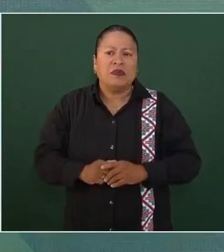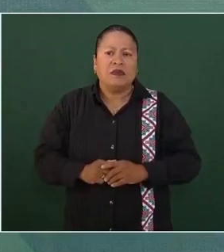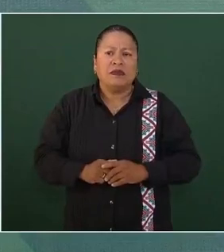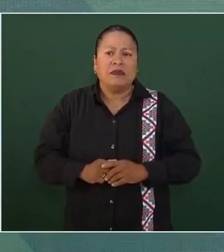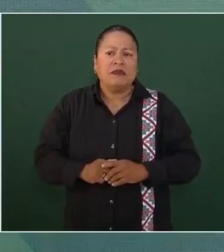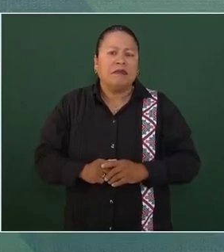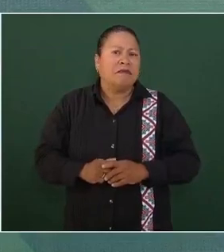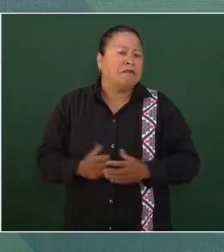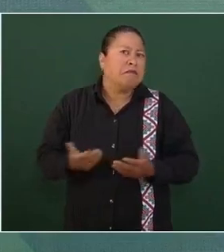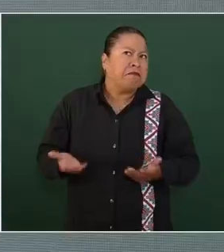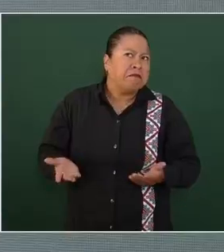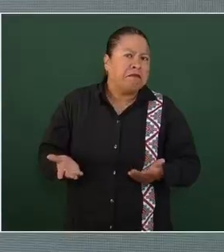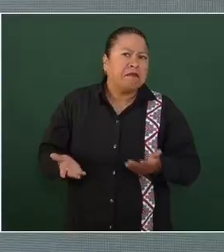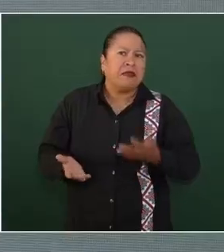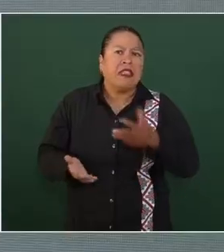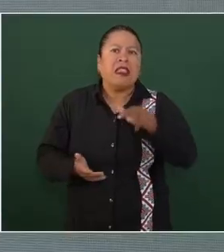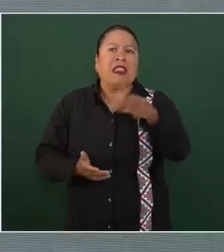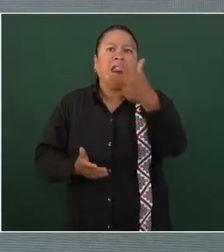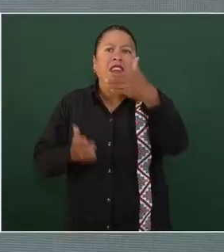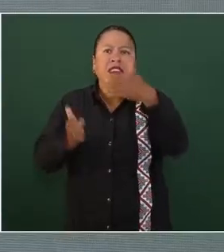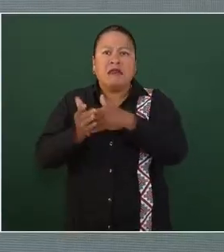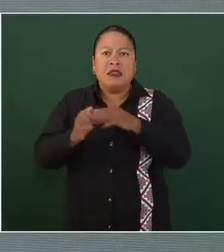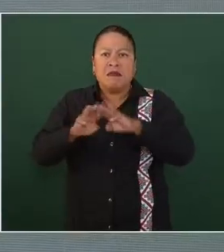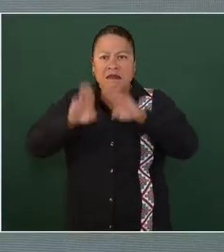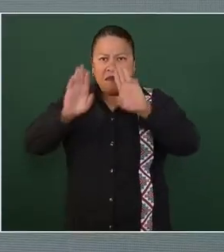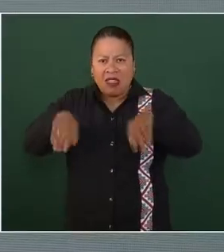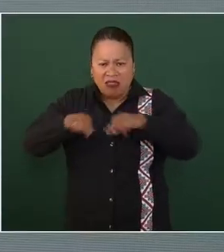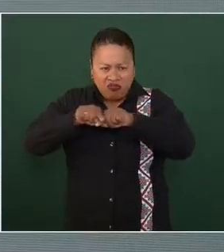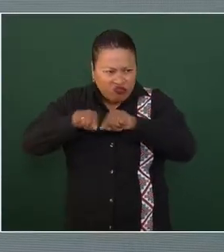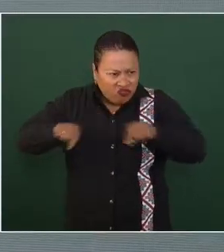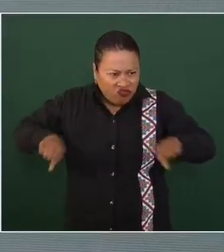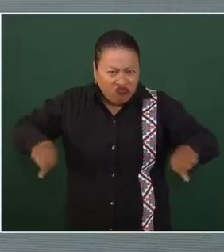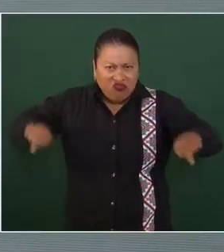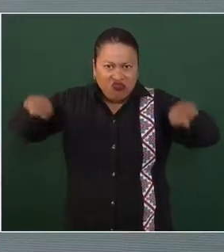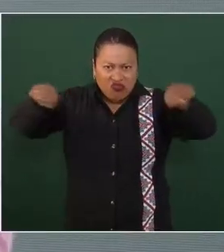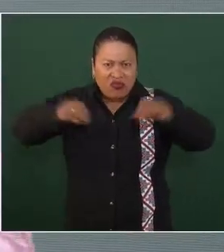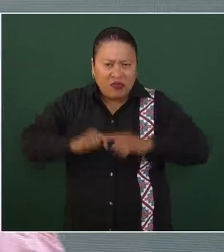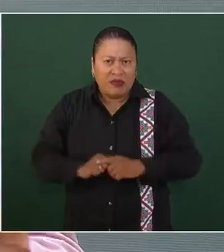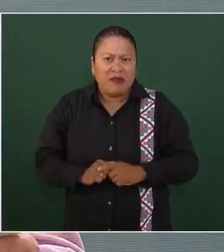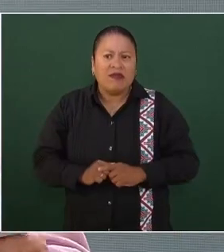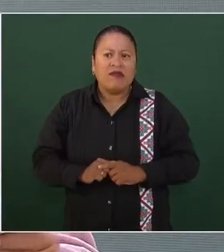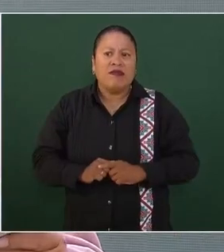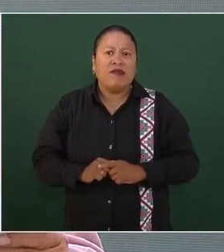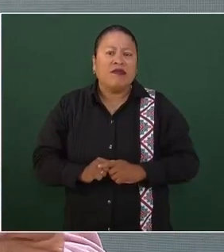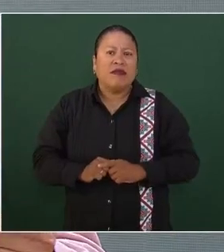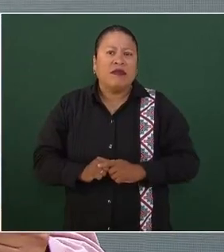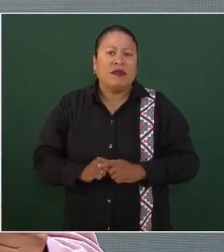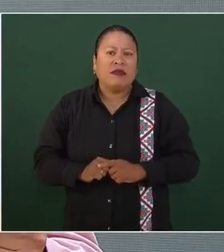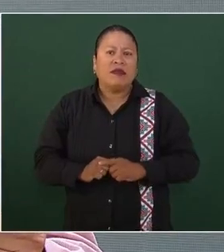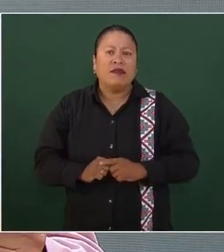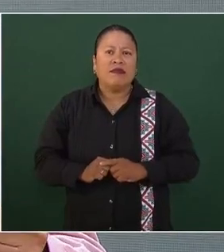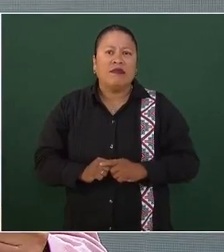como 13 mil metros cuadrados una hectárea y 300 metros